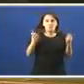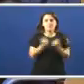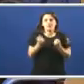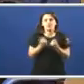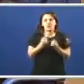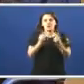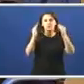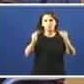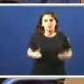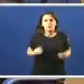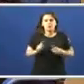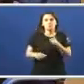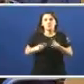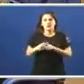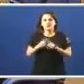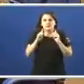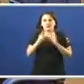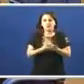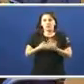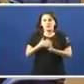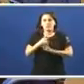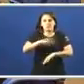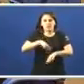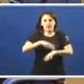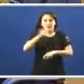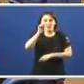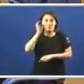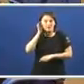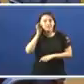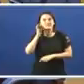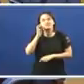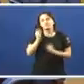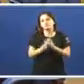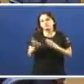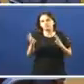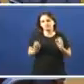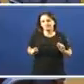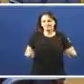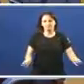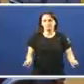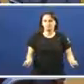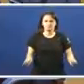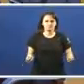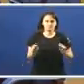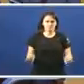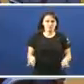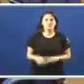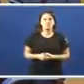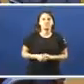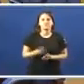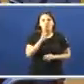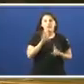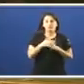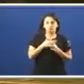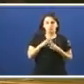de enfermería menos e no caso dos celadores e celadoras as cifras son moitísimo máis elevadas. Esta